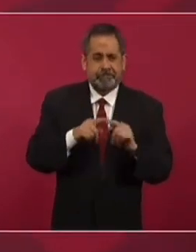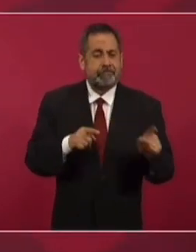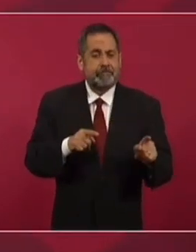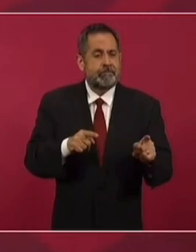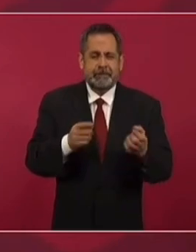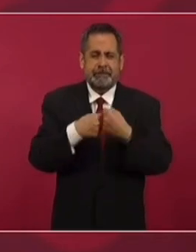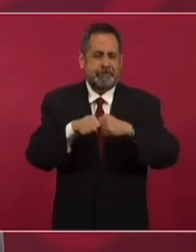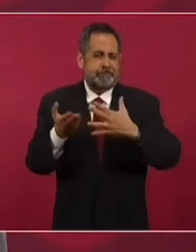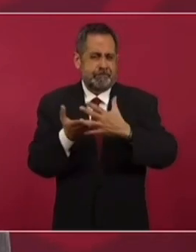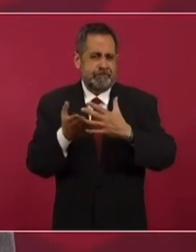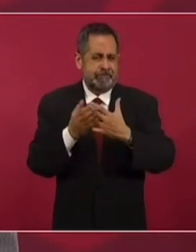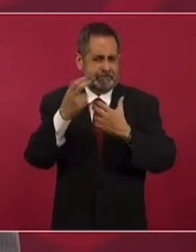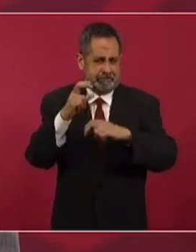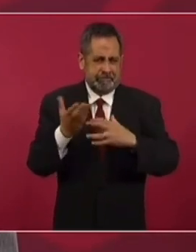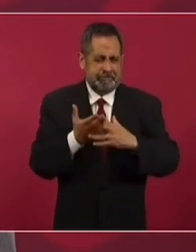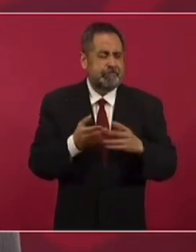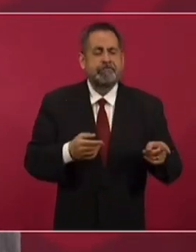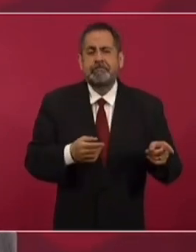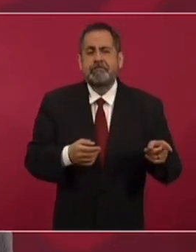acciones a